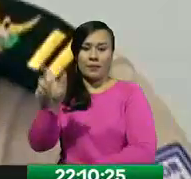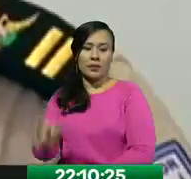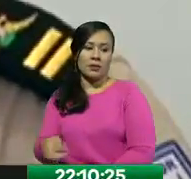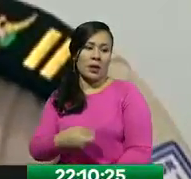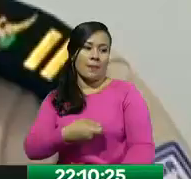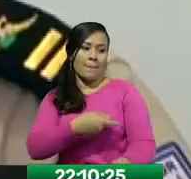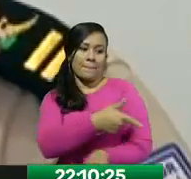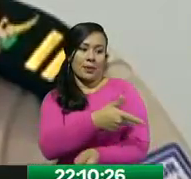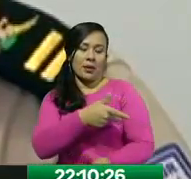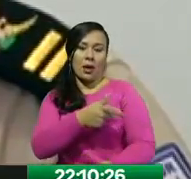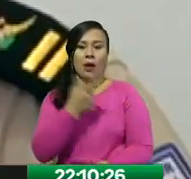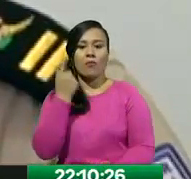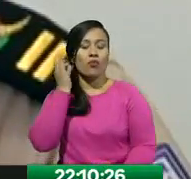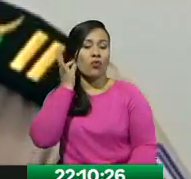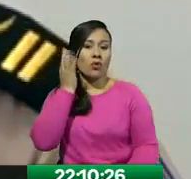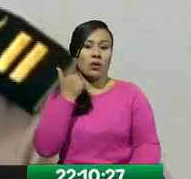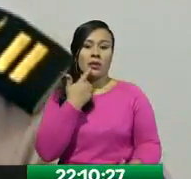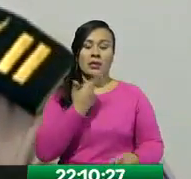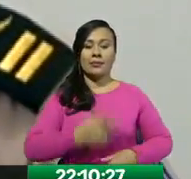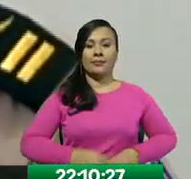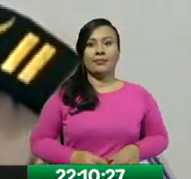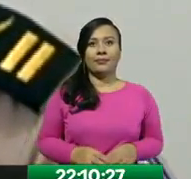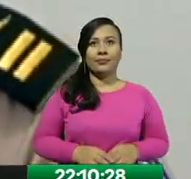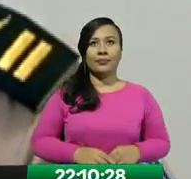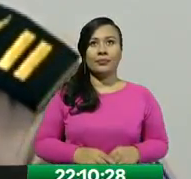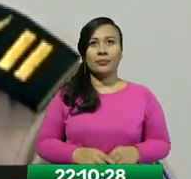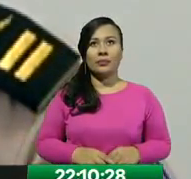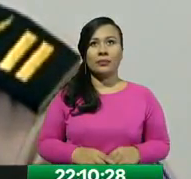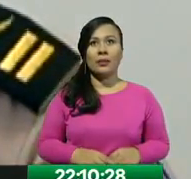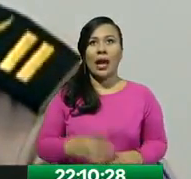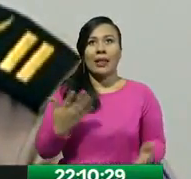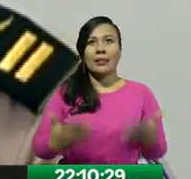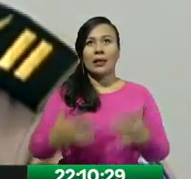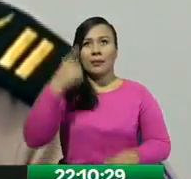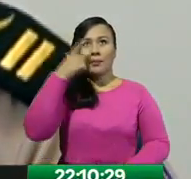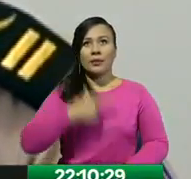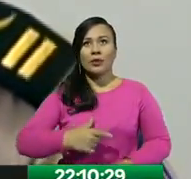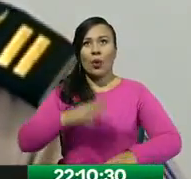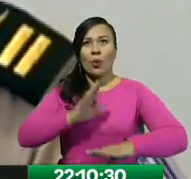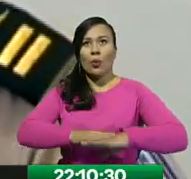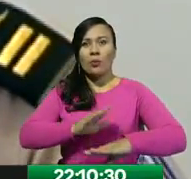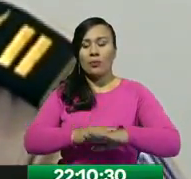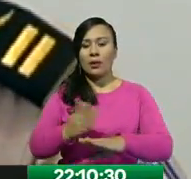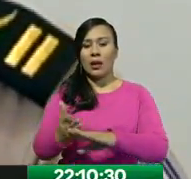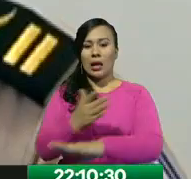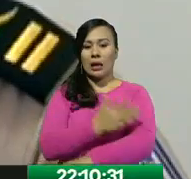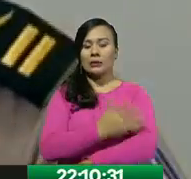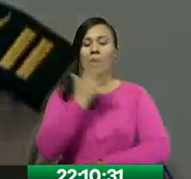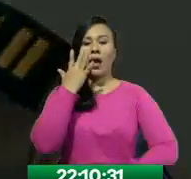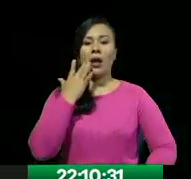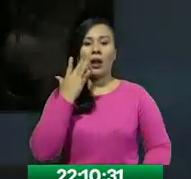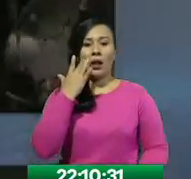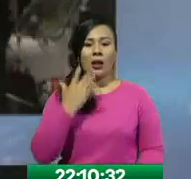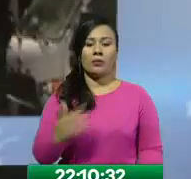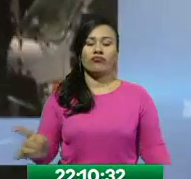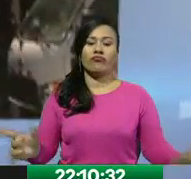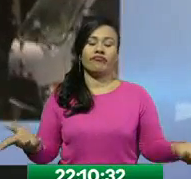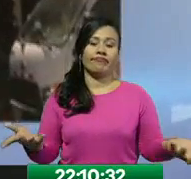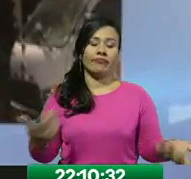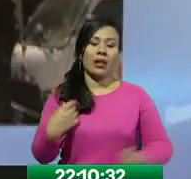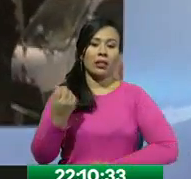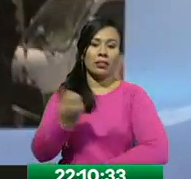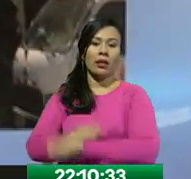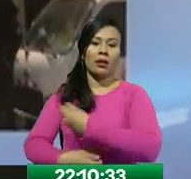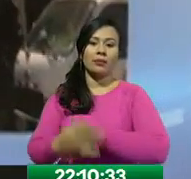ilegalidad. Lo que ella al menos indica es de que habría estado involucrado en alguna situación extraña, oculta de él. En el sector